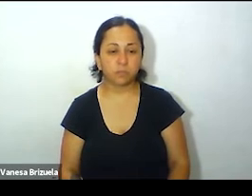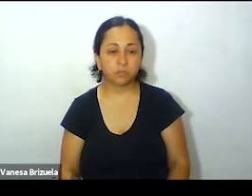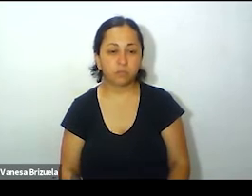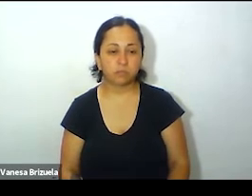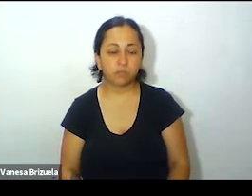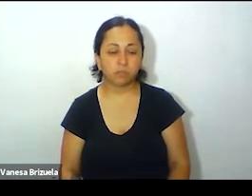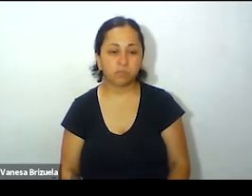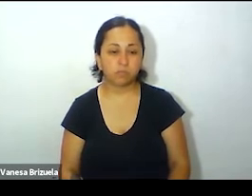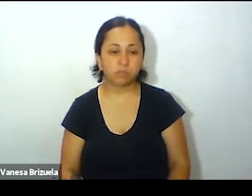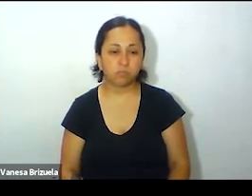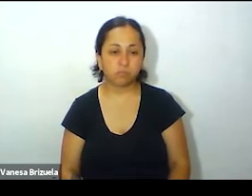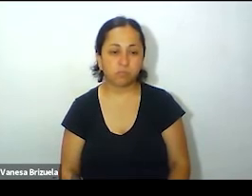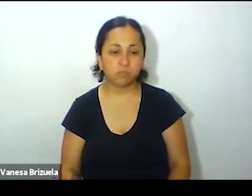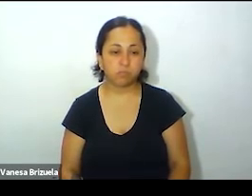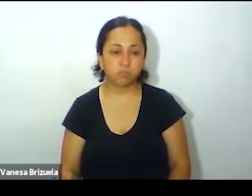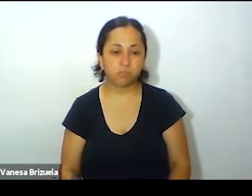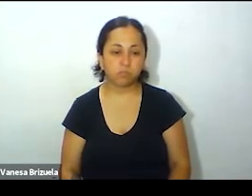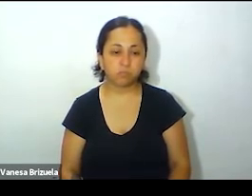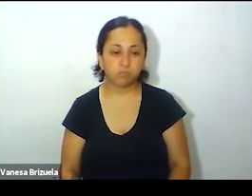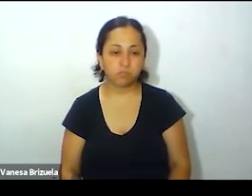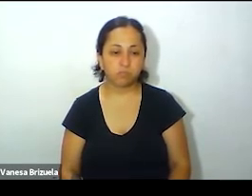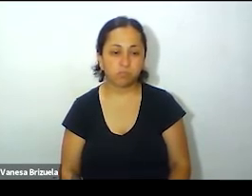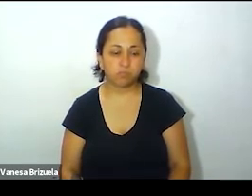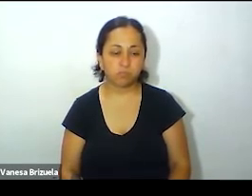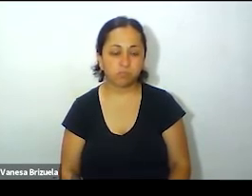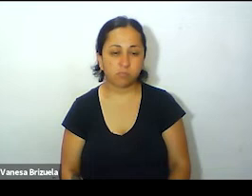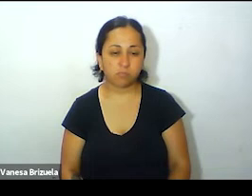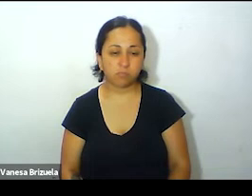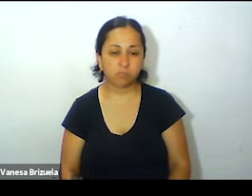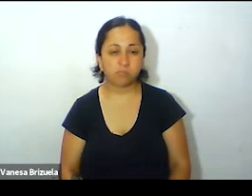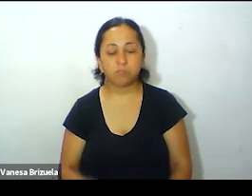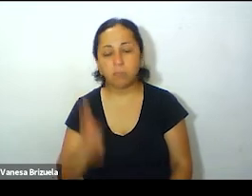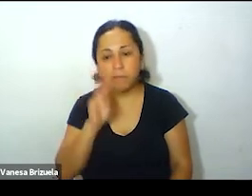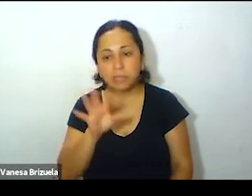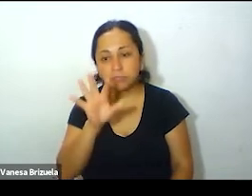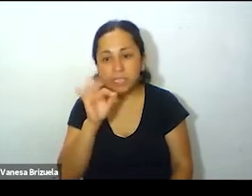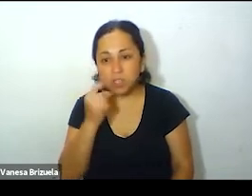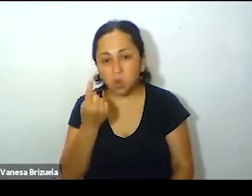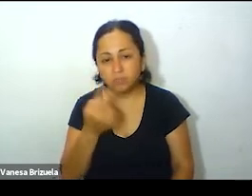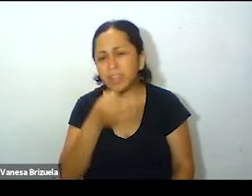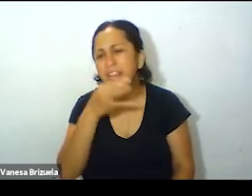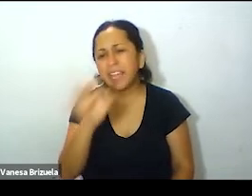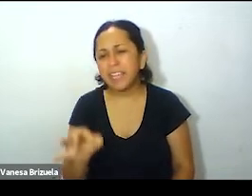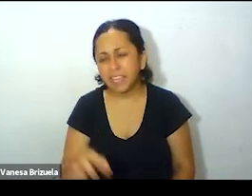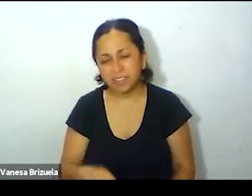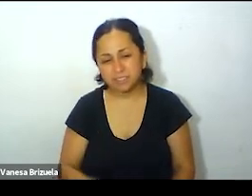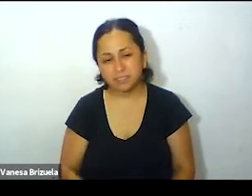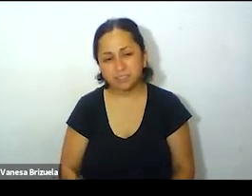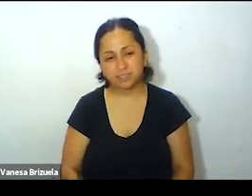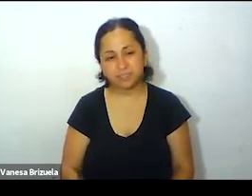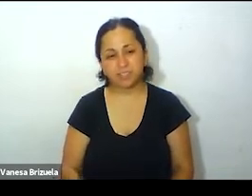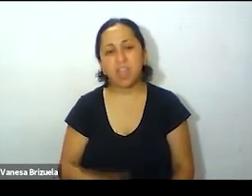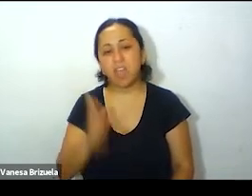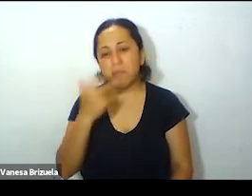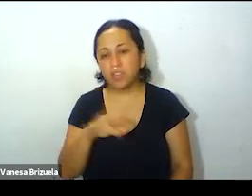Vamos a buscar una plantilla, a ver si elijo alguna cualquiera, no hace falta que sea. Me gustaría que